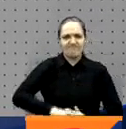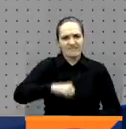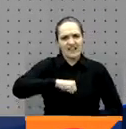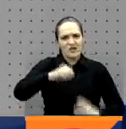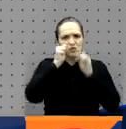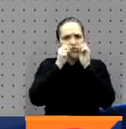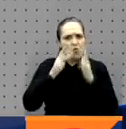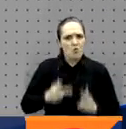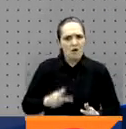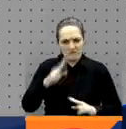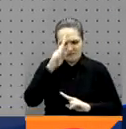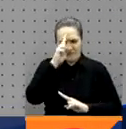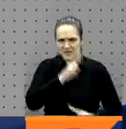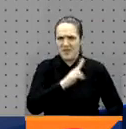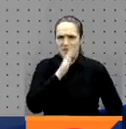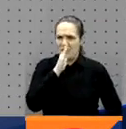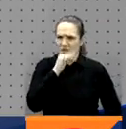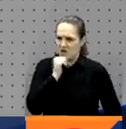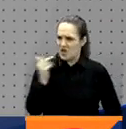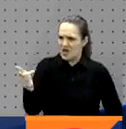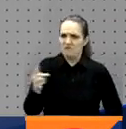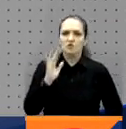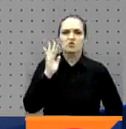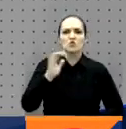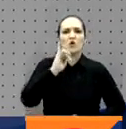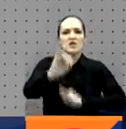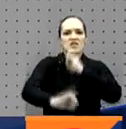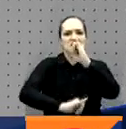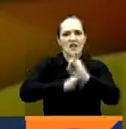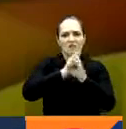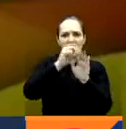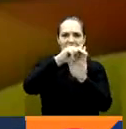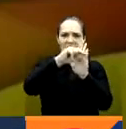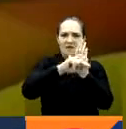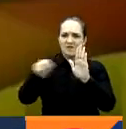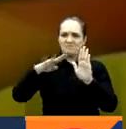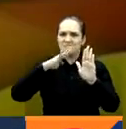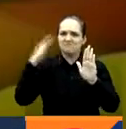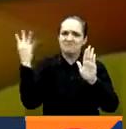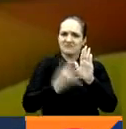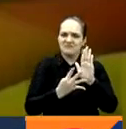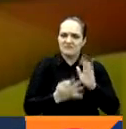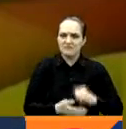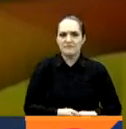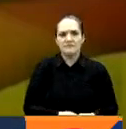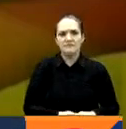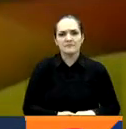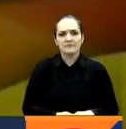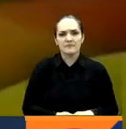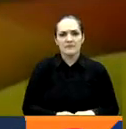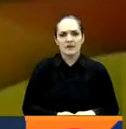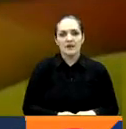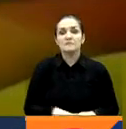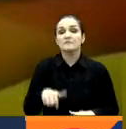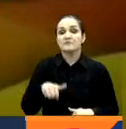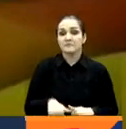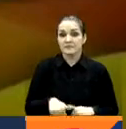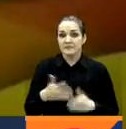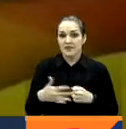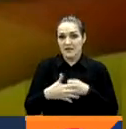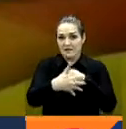flagrantemente las disposiciones del derecho internacional humanitario' rtvc noticias en radio nacional de colombia